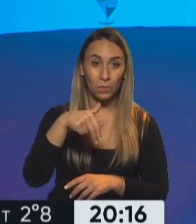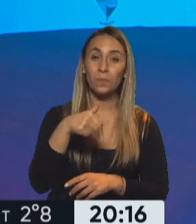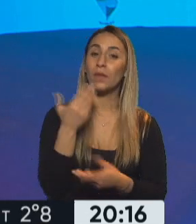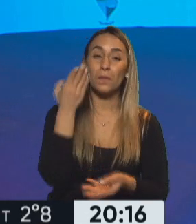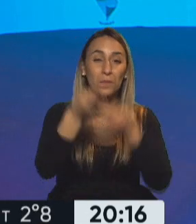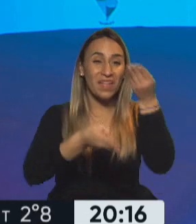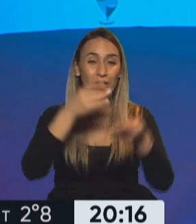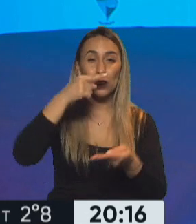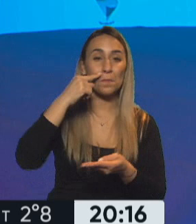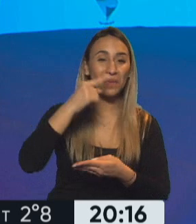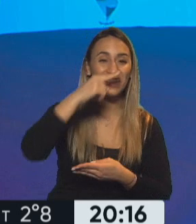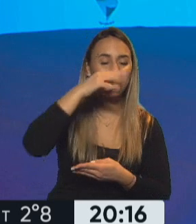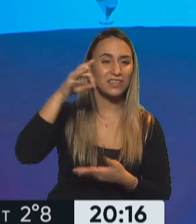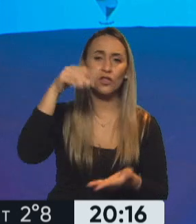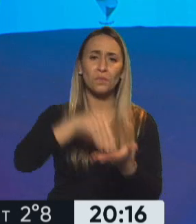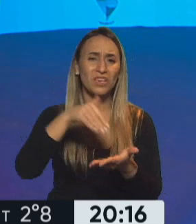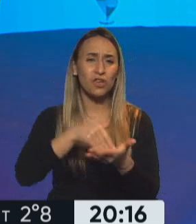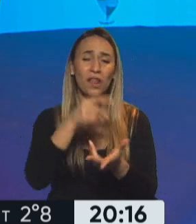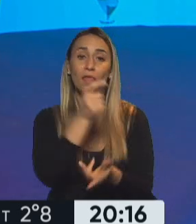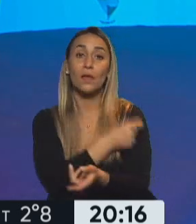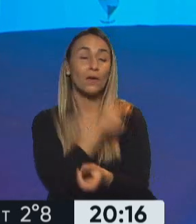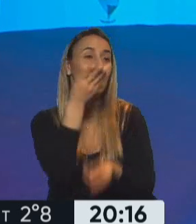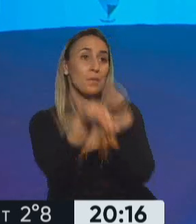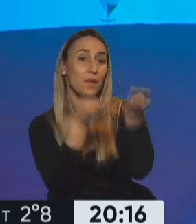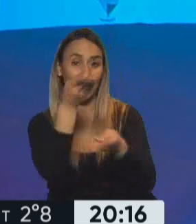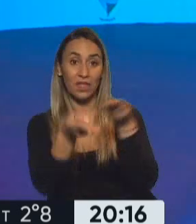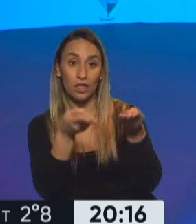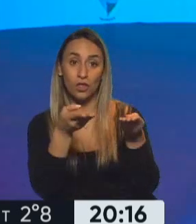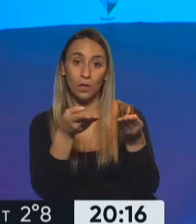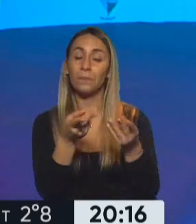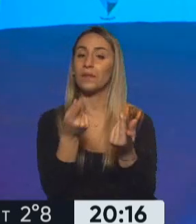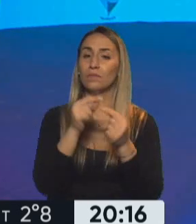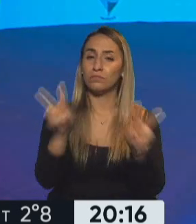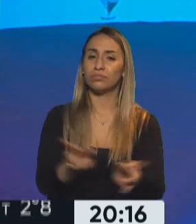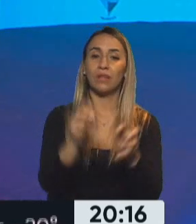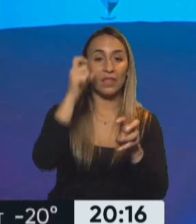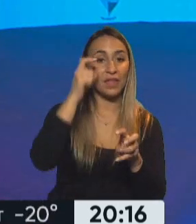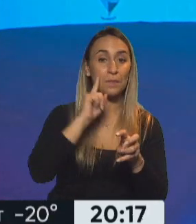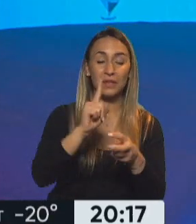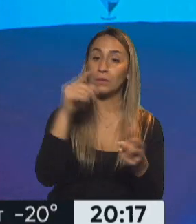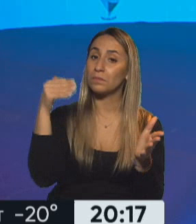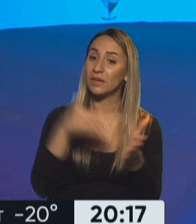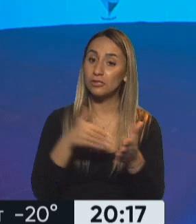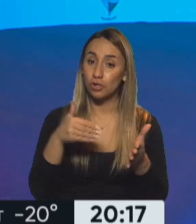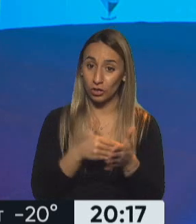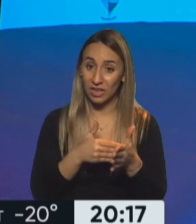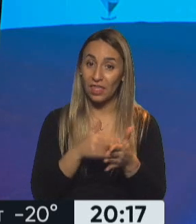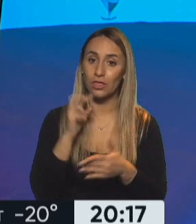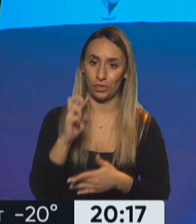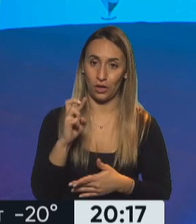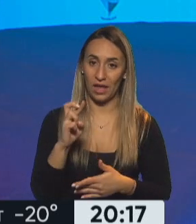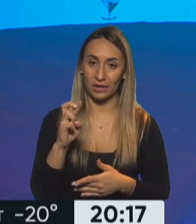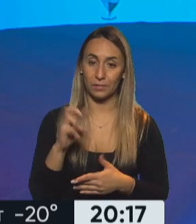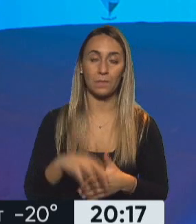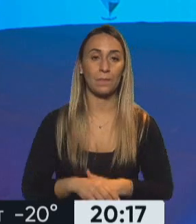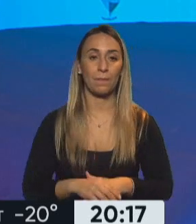1.700 millones de dosis y la facturación en este caso alcanzará los 10.000 millones de dólares.